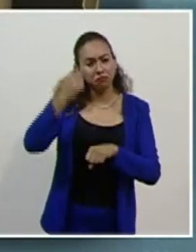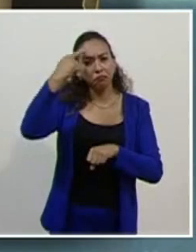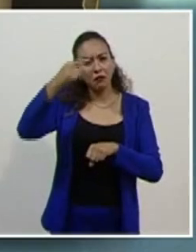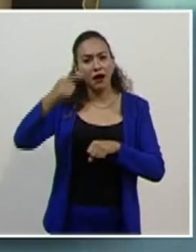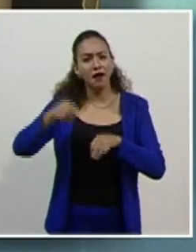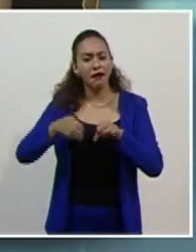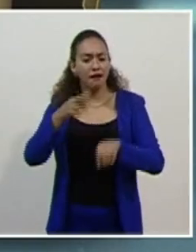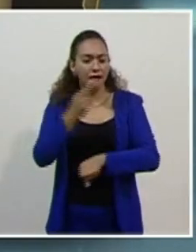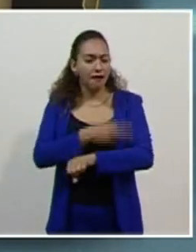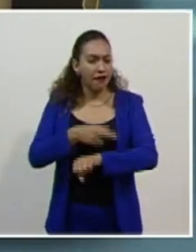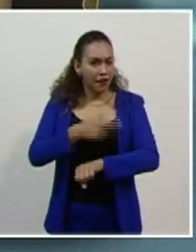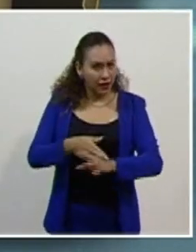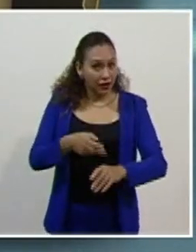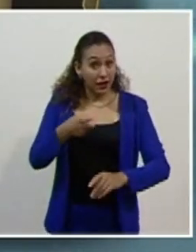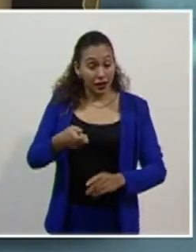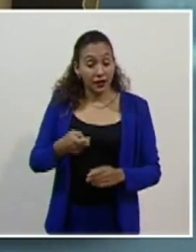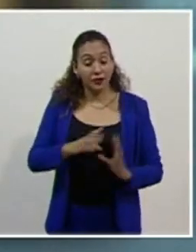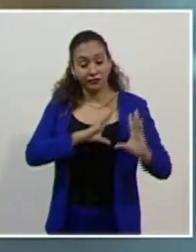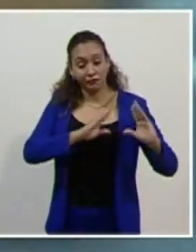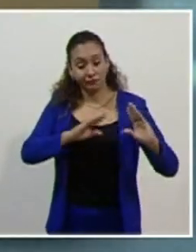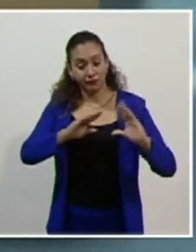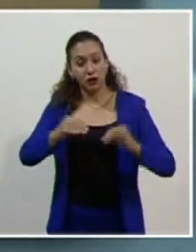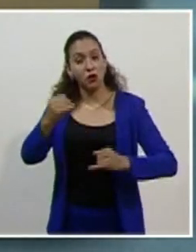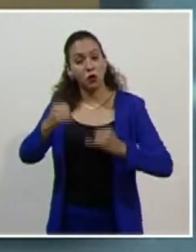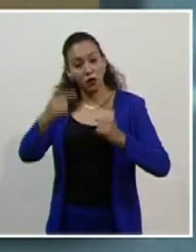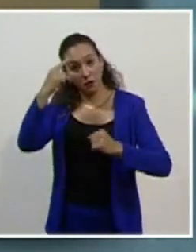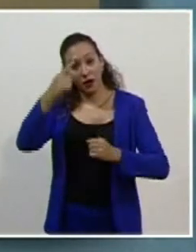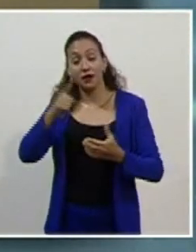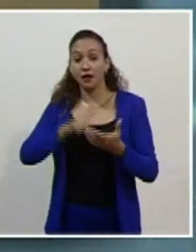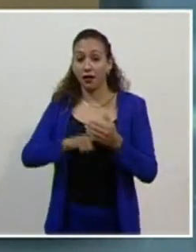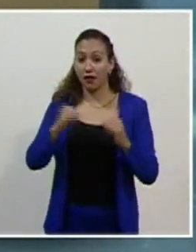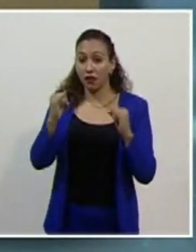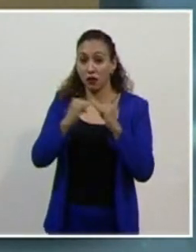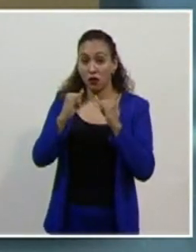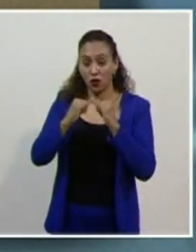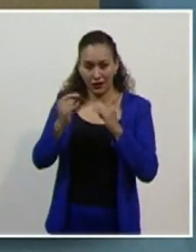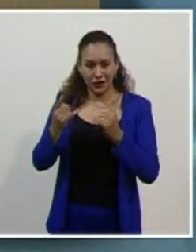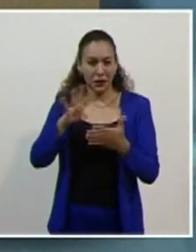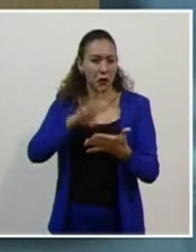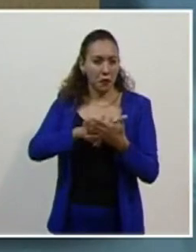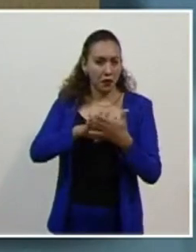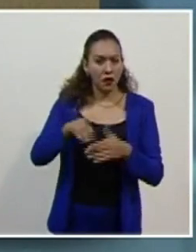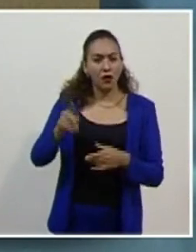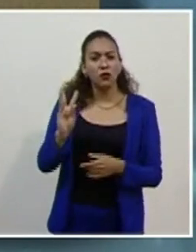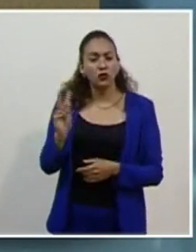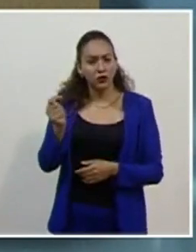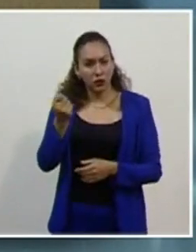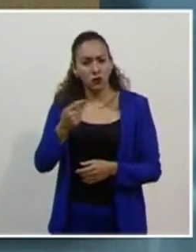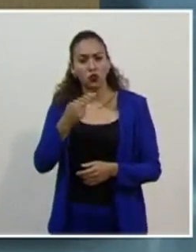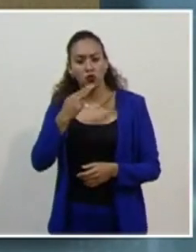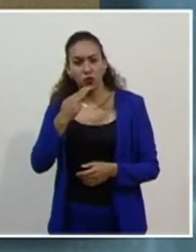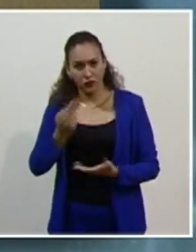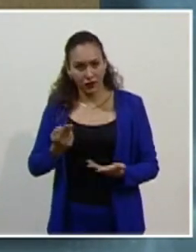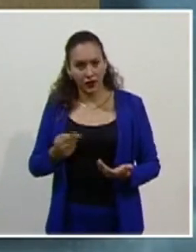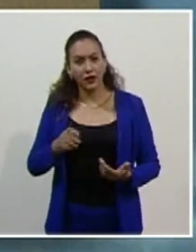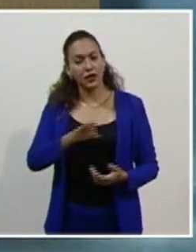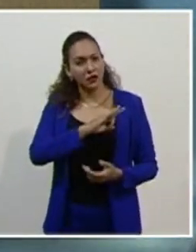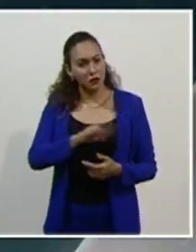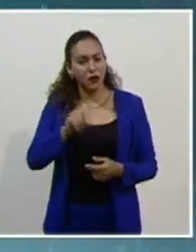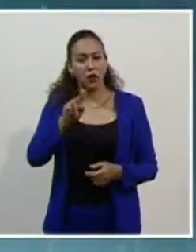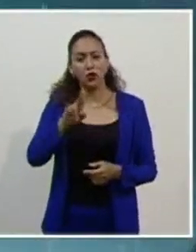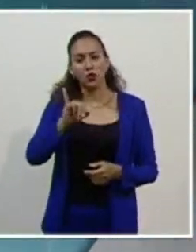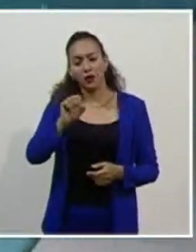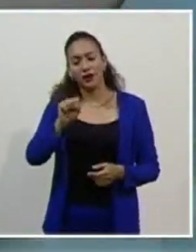jurisdiccional, como parte del programa para el fortalecimiento de instituciones de justicia penal estatal promovido por USAID México.